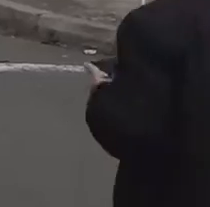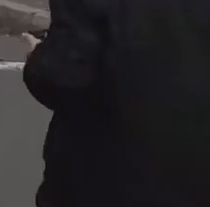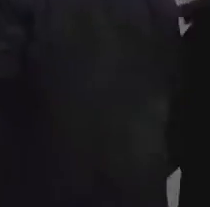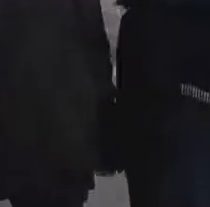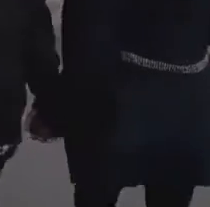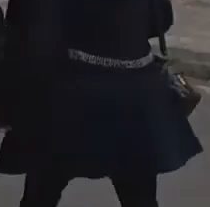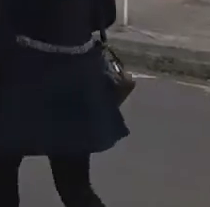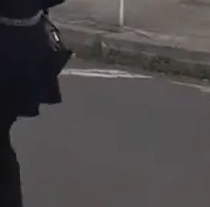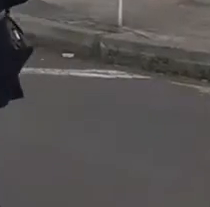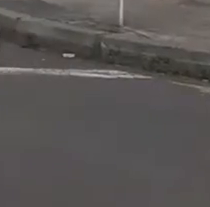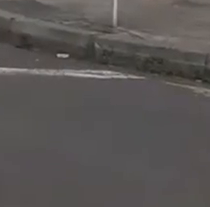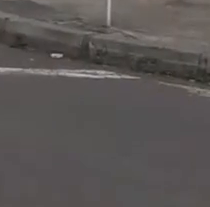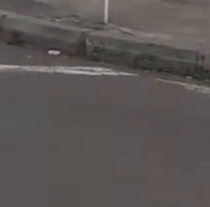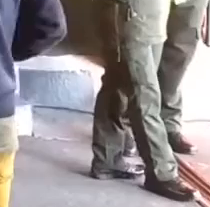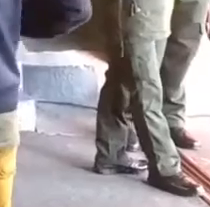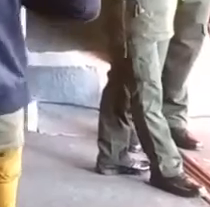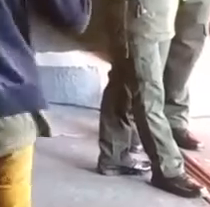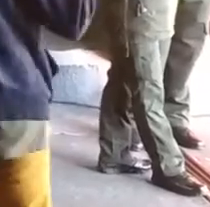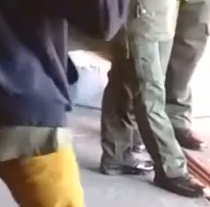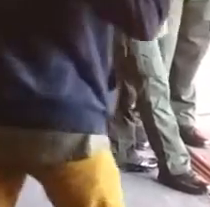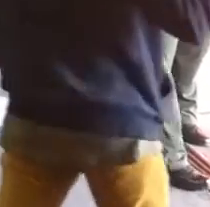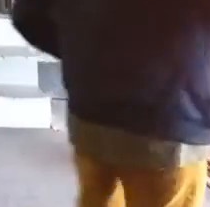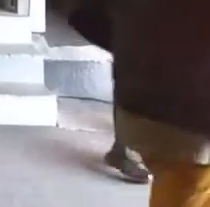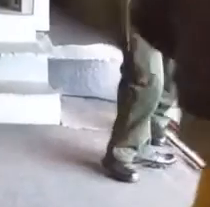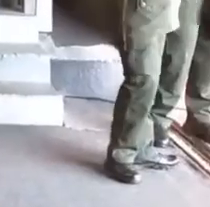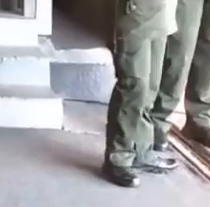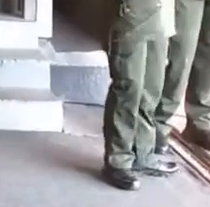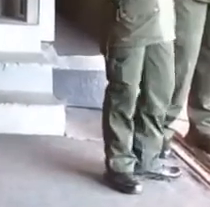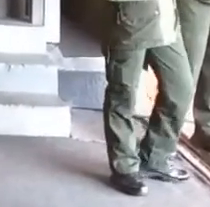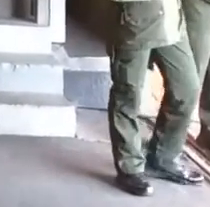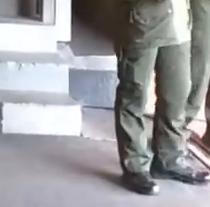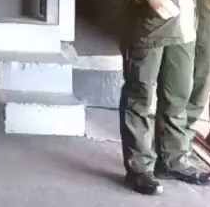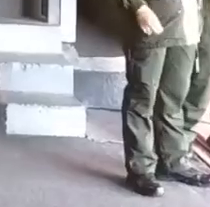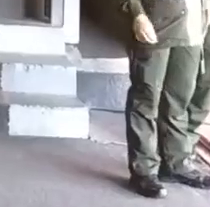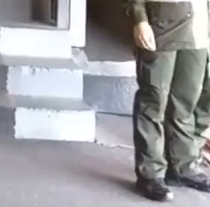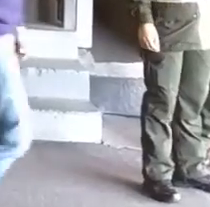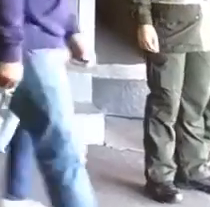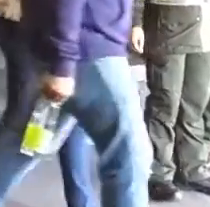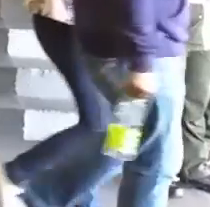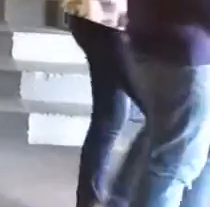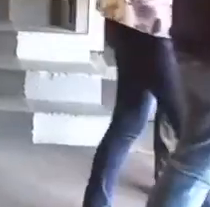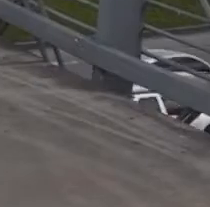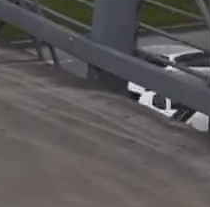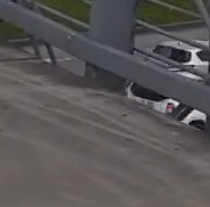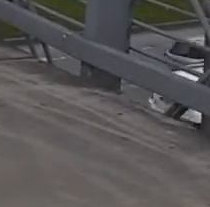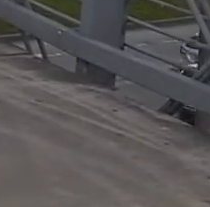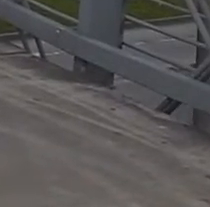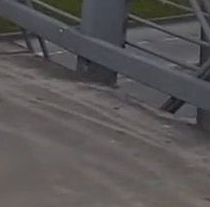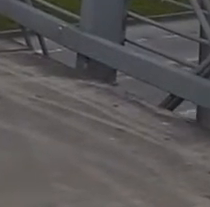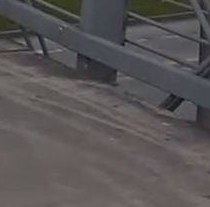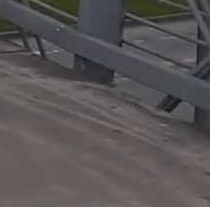recordó que desde su primer día de gobierno radicó en el congreso un paquete anticorrupción con cuatro proyectos de ley las iniciativas legislativas